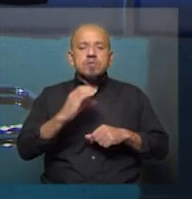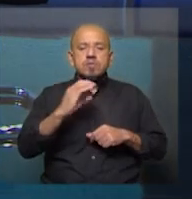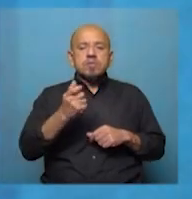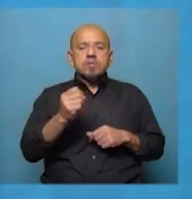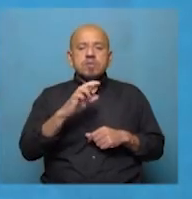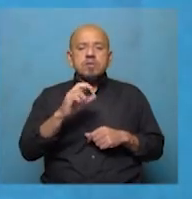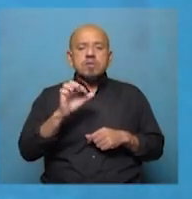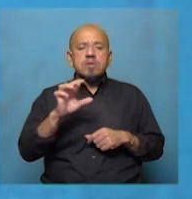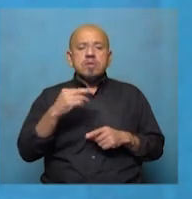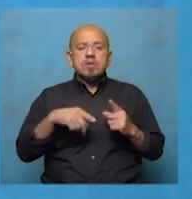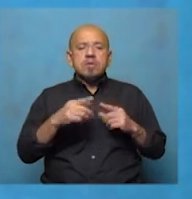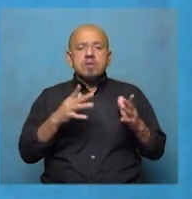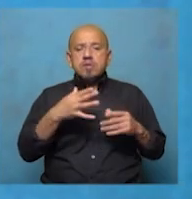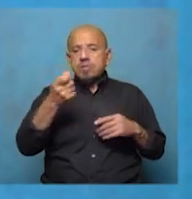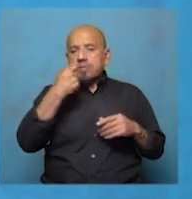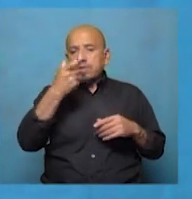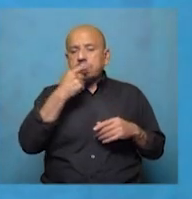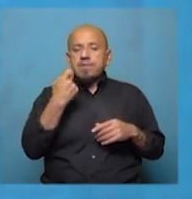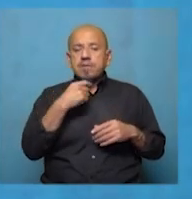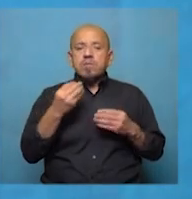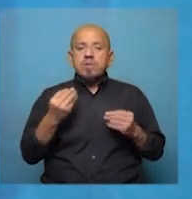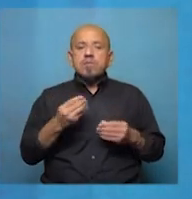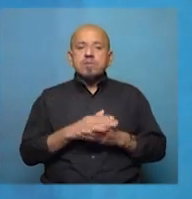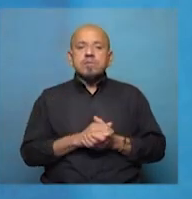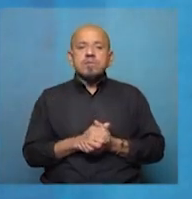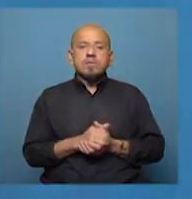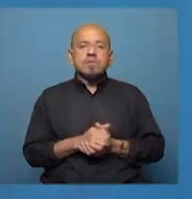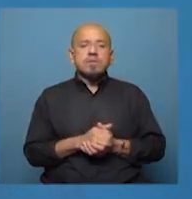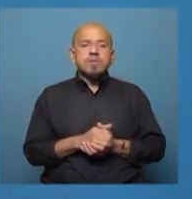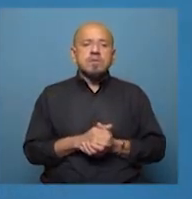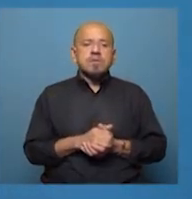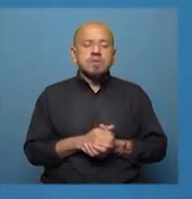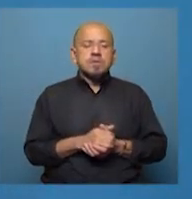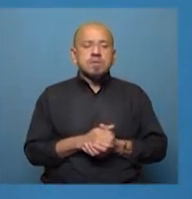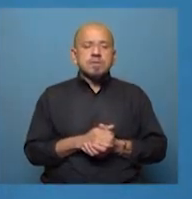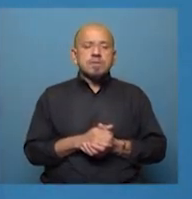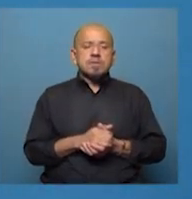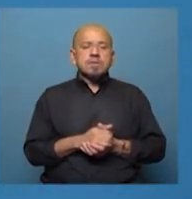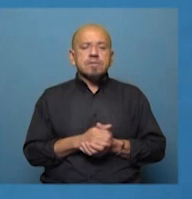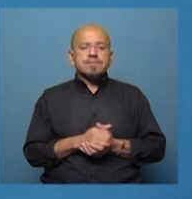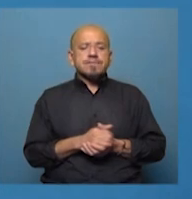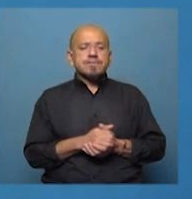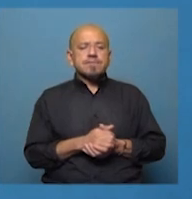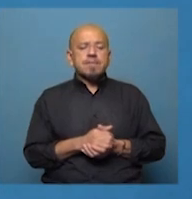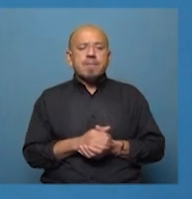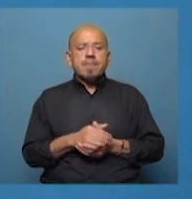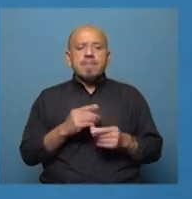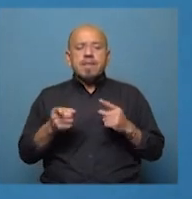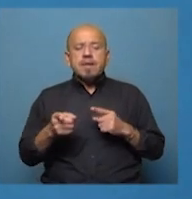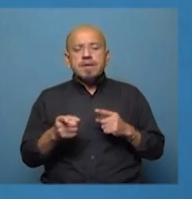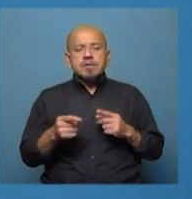pedido de informes pero Qué medicamentos están faltando segú lo que ti ustedes ahí estudiaron el el doctor prev y el senador carrera